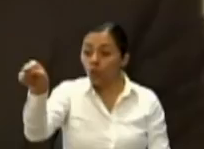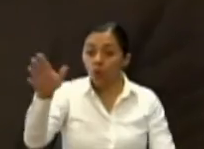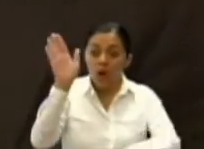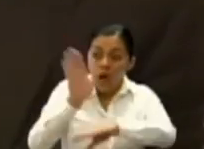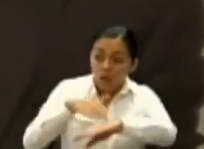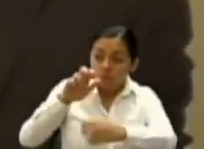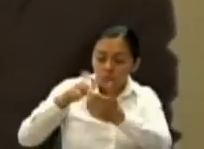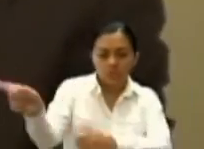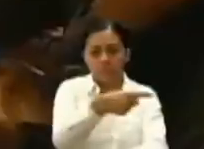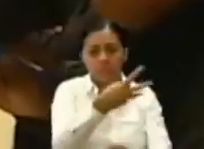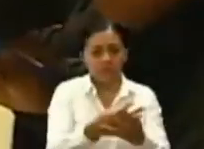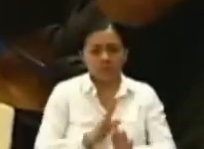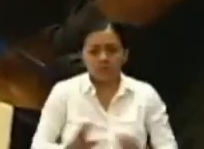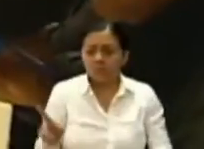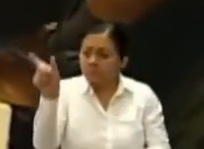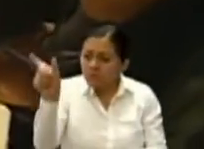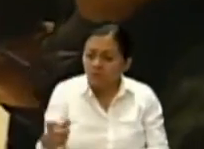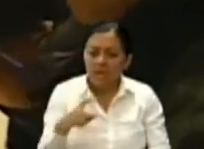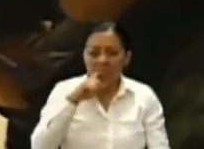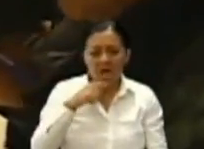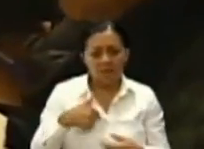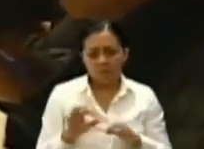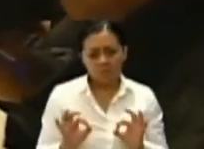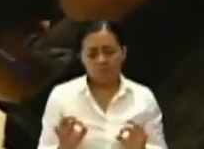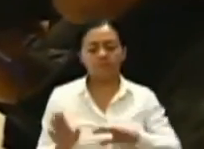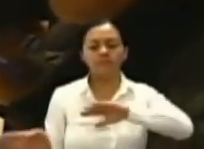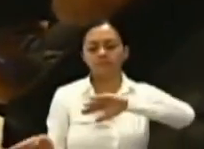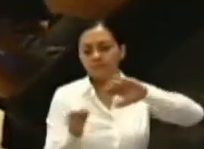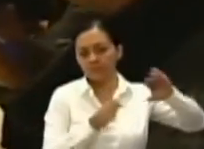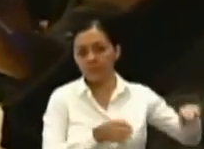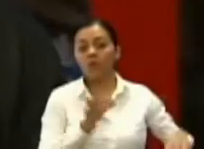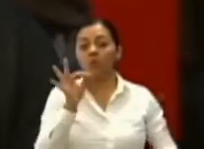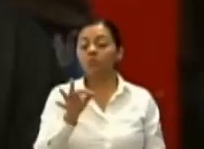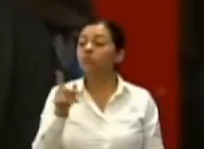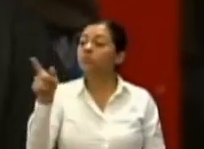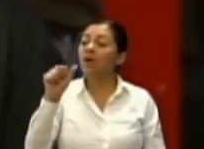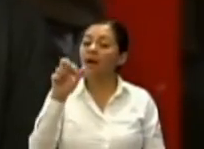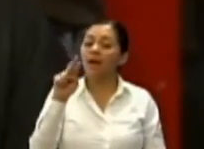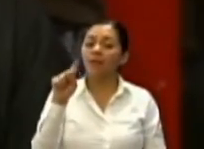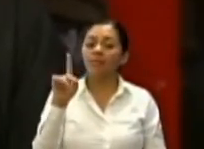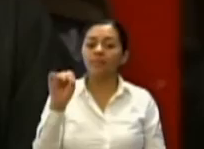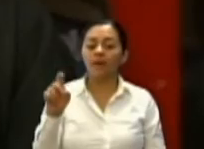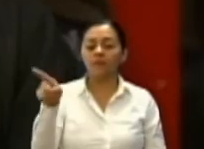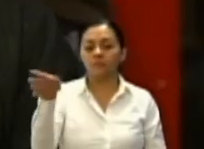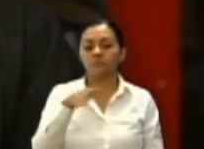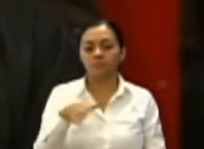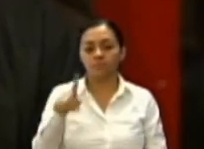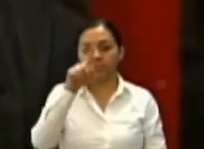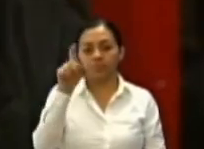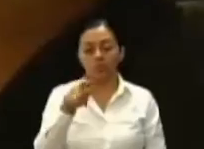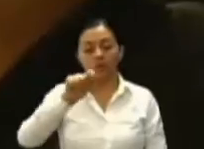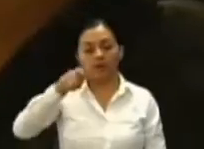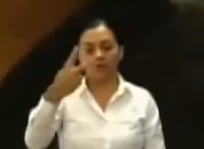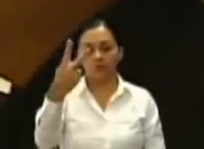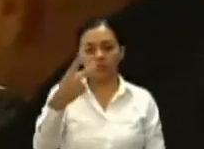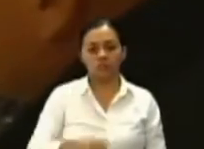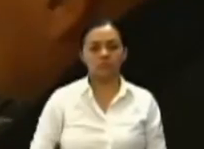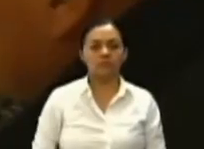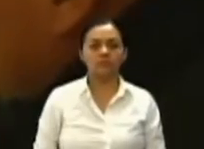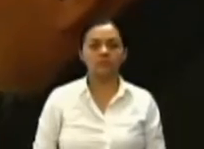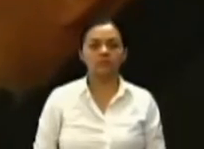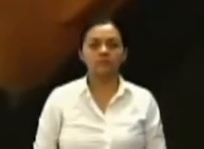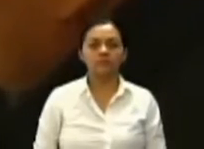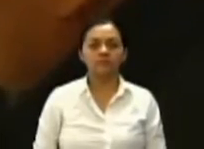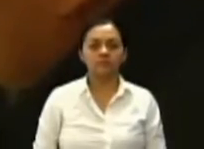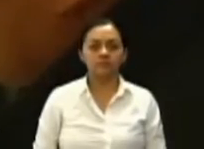muy amable presidente y vamos a seguir en el conversatorio cleveland a por favor prepare su pregunta el viene por la materia de la señor